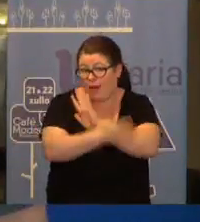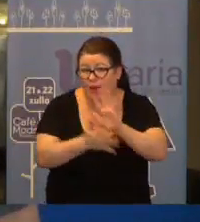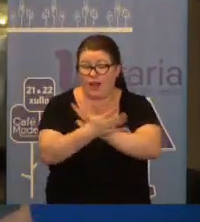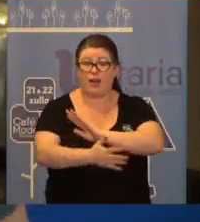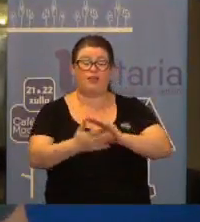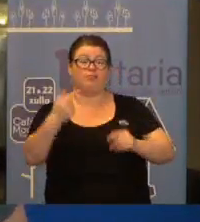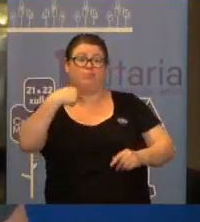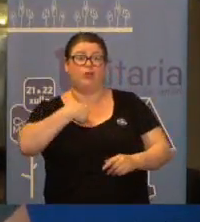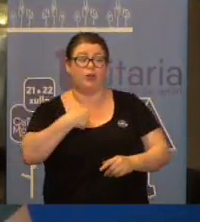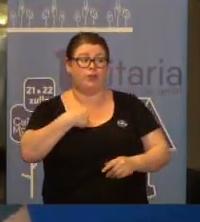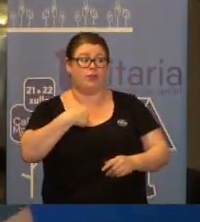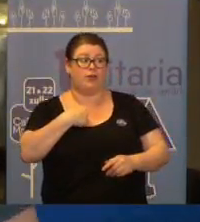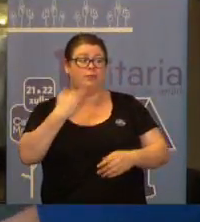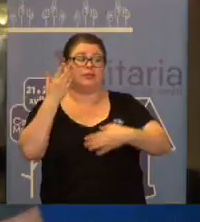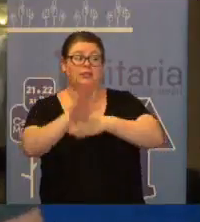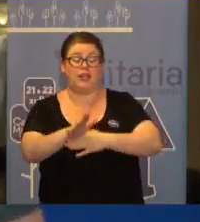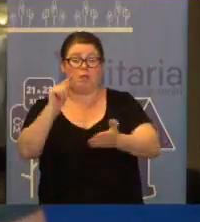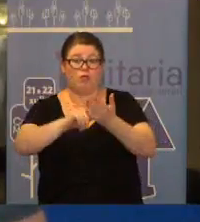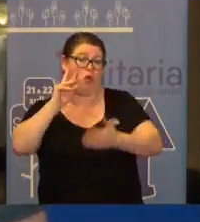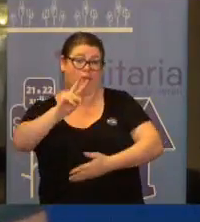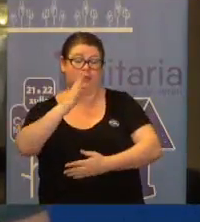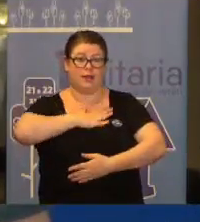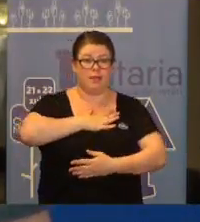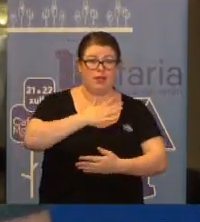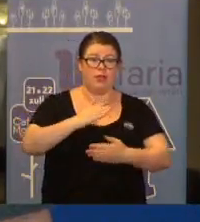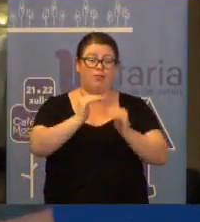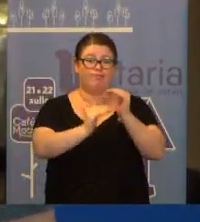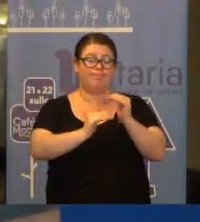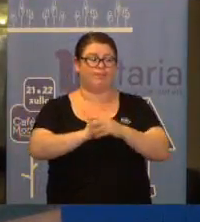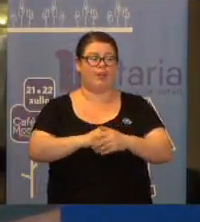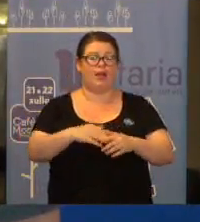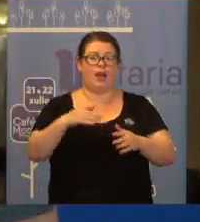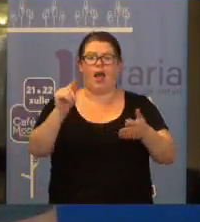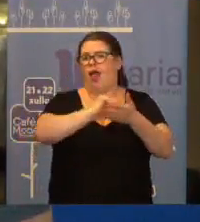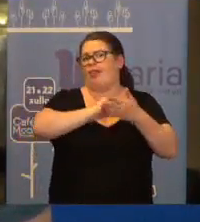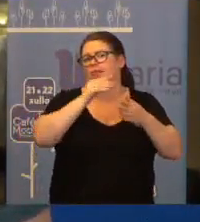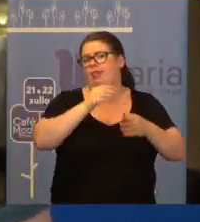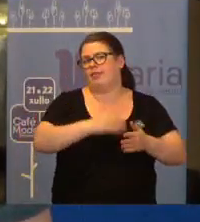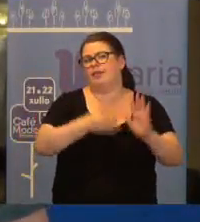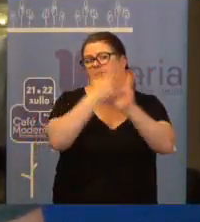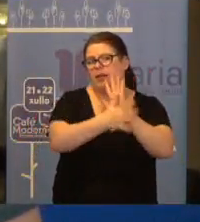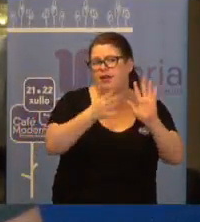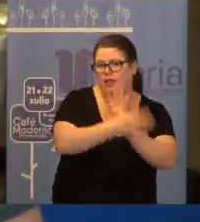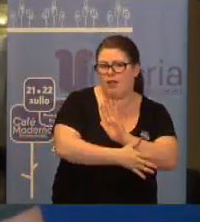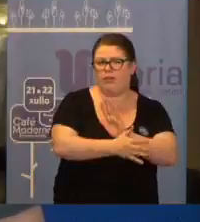meu particular punto de vista non se sobrepoña a descripción dos procesos que me parece que están en